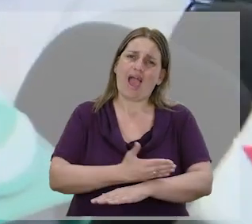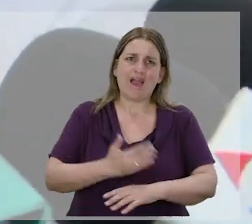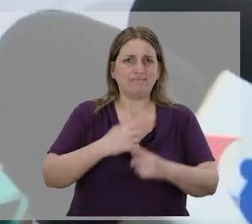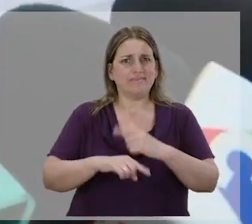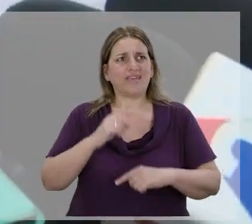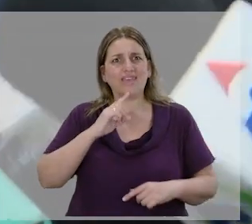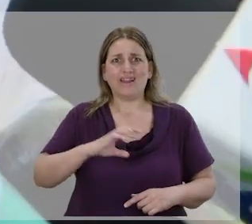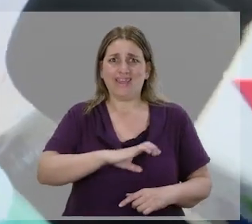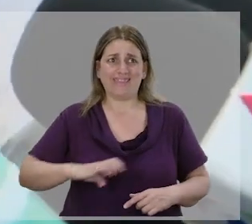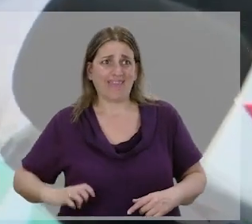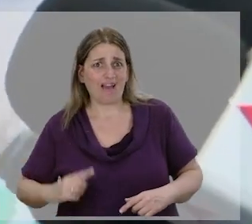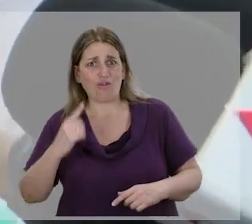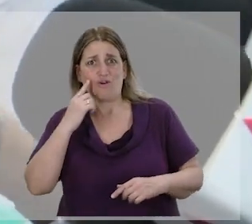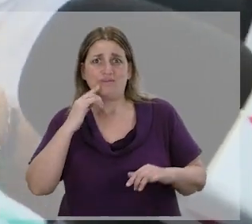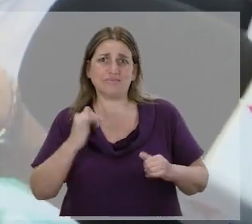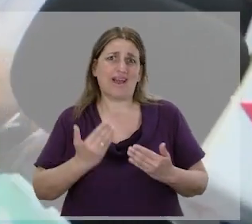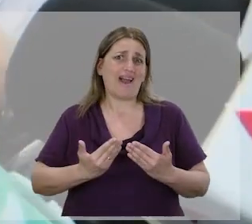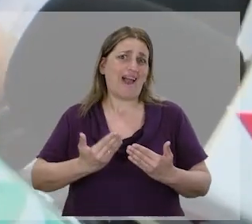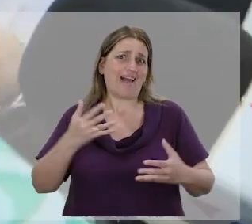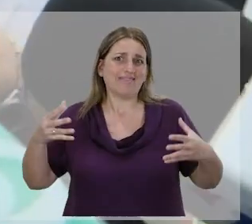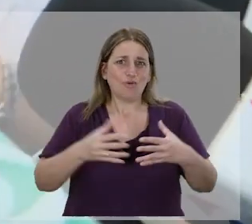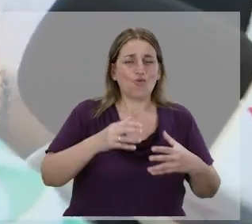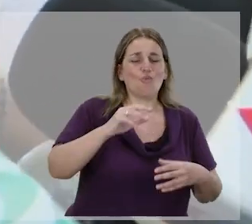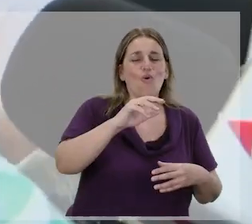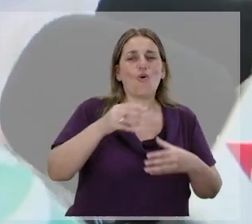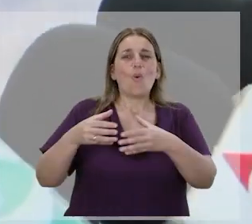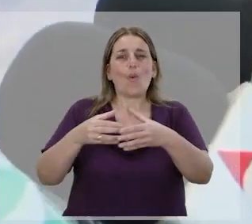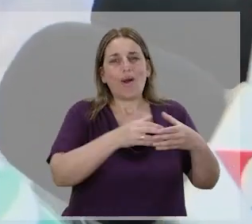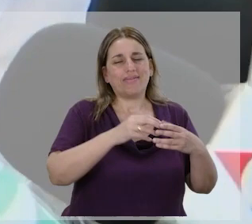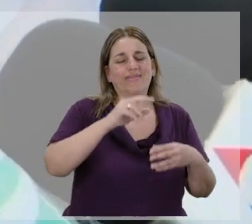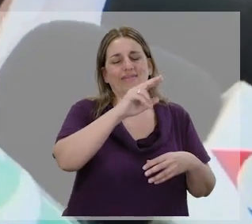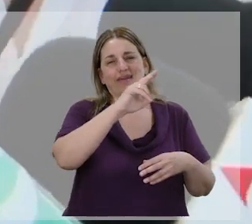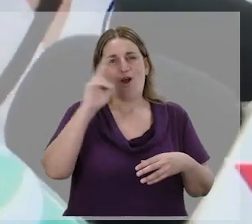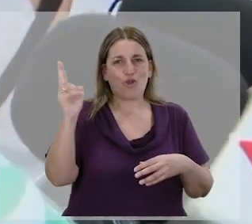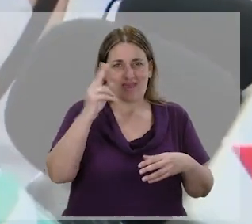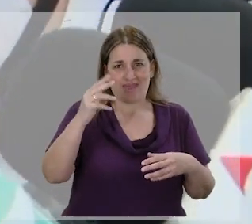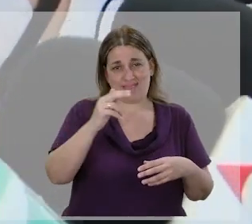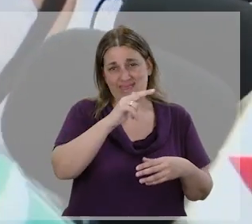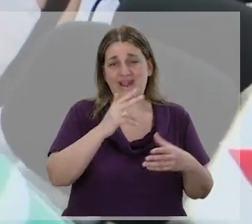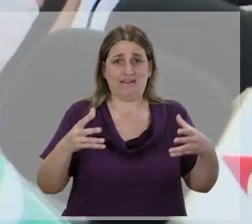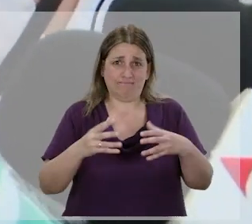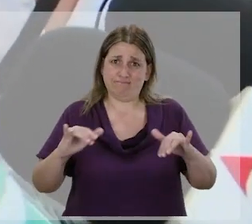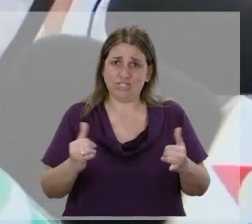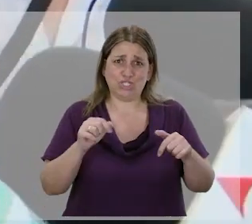desde antes de ser Estado, cuando éramos nación, cuando éramos la banda oriental, ya tenía